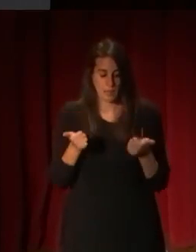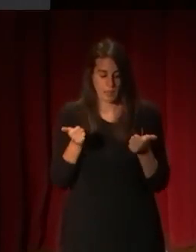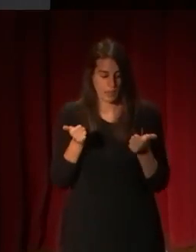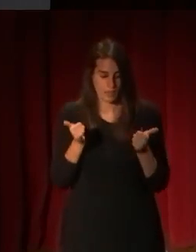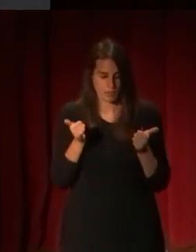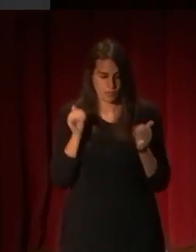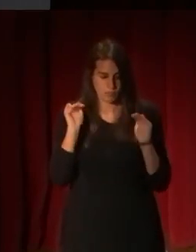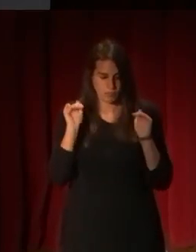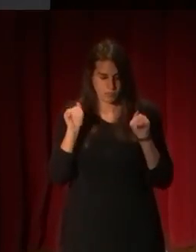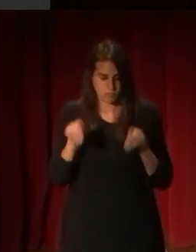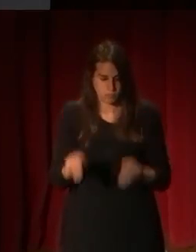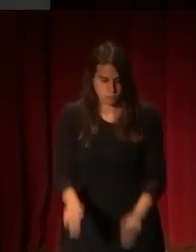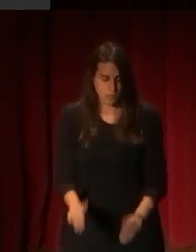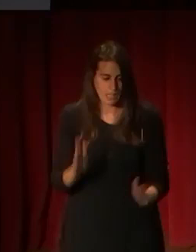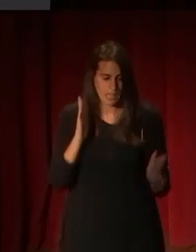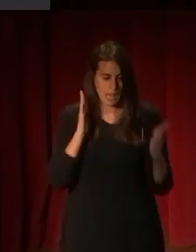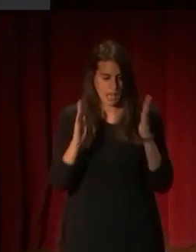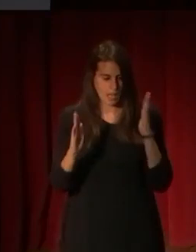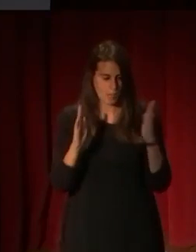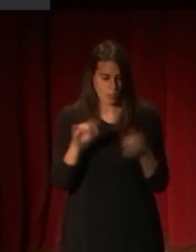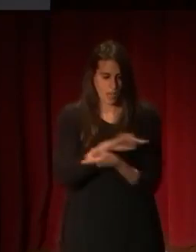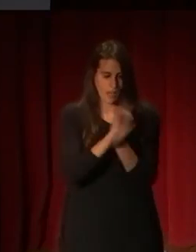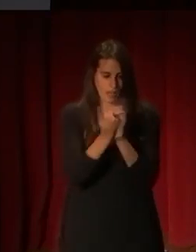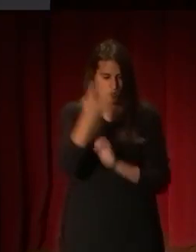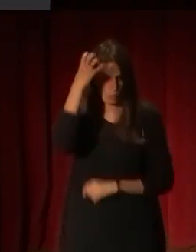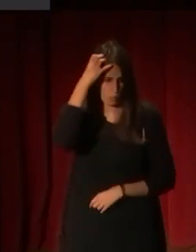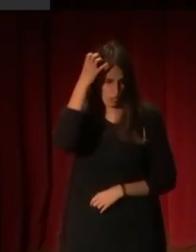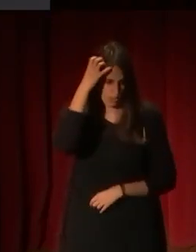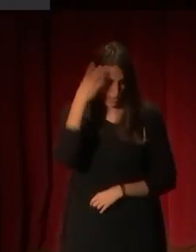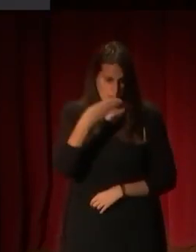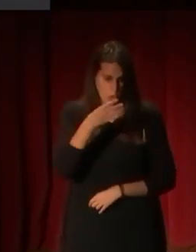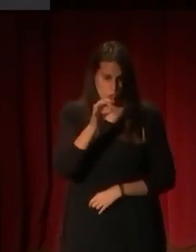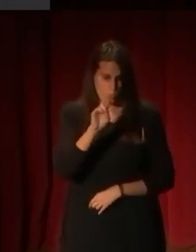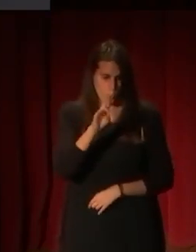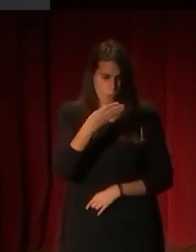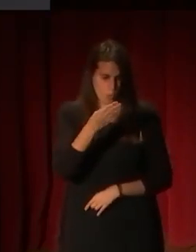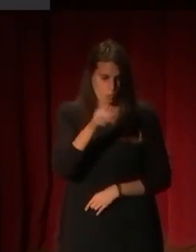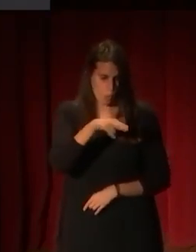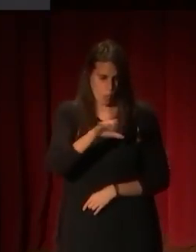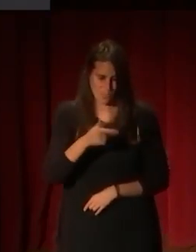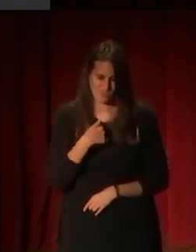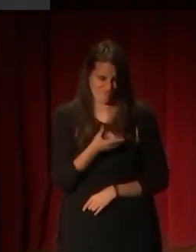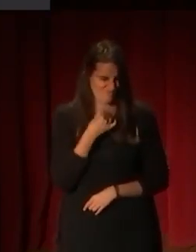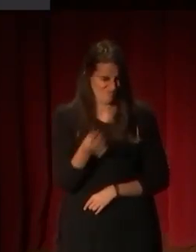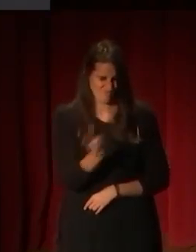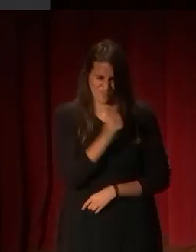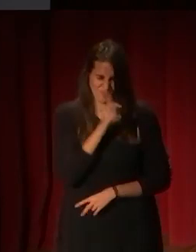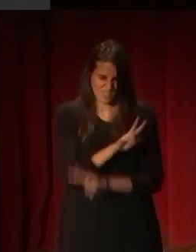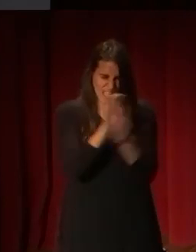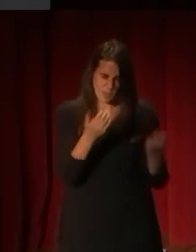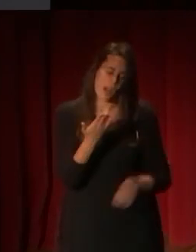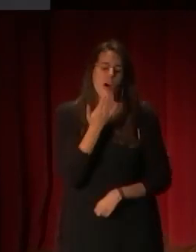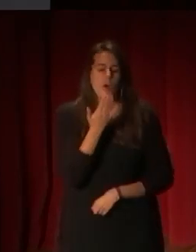en la época de el cambio dinástico los borbones no fueron partidarios del carácter lúdico